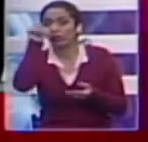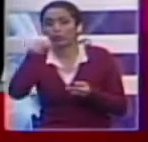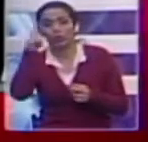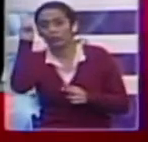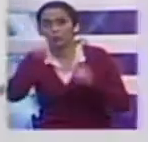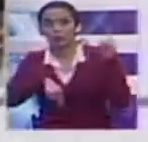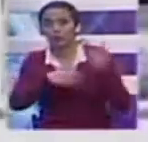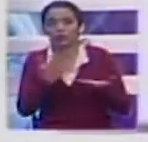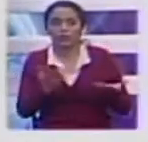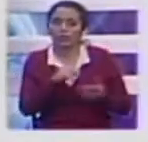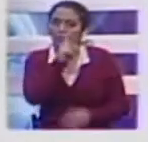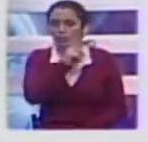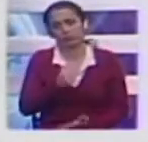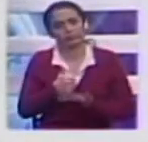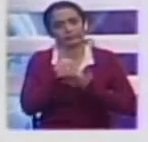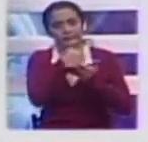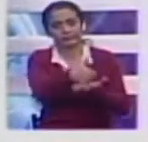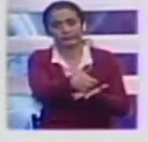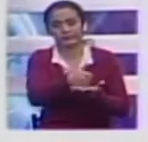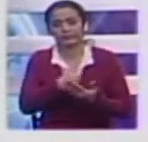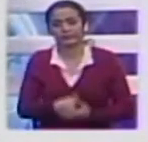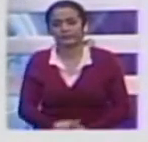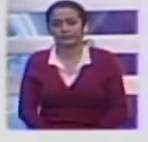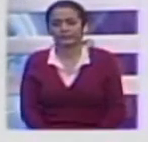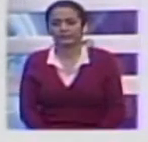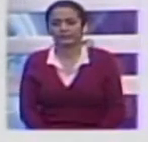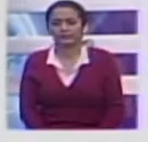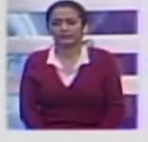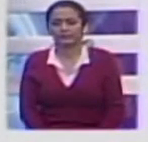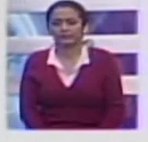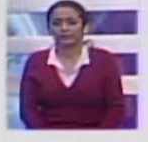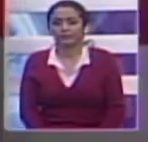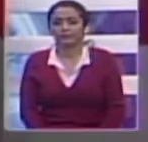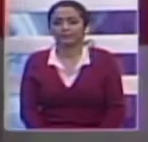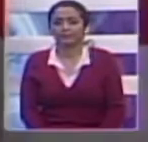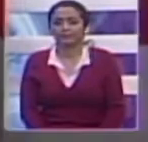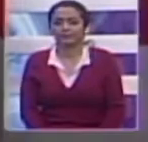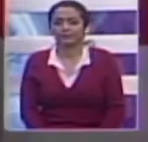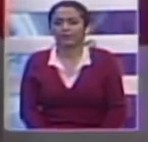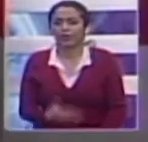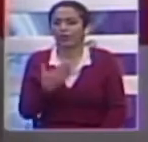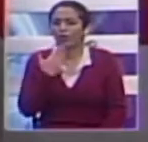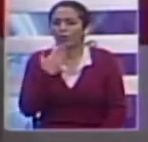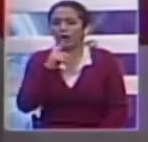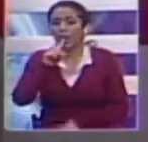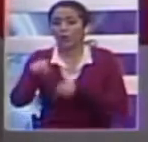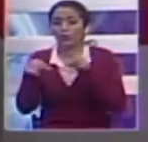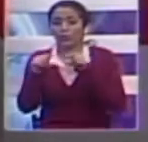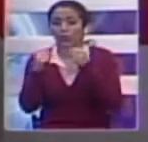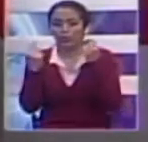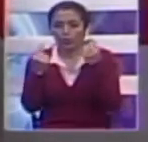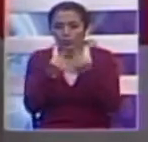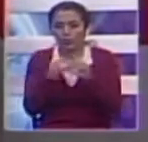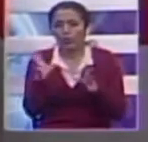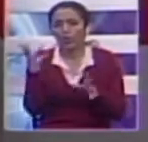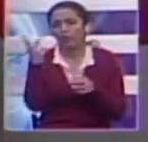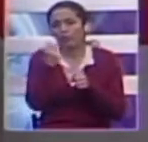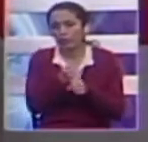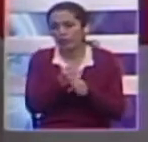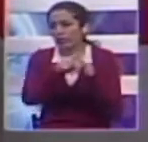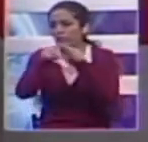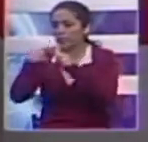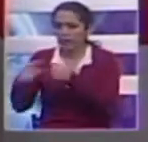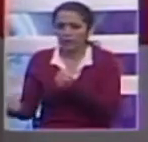ayuda de todos. Ok, ahora, una vez obtenidos los fondos, la ayuda a través de qué fundaciones será canalizada y también a qué